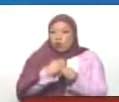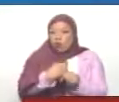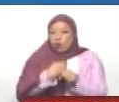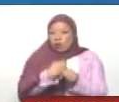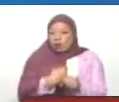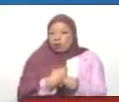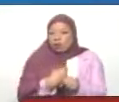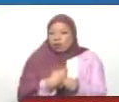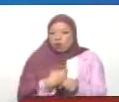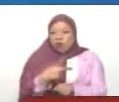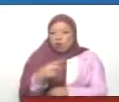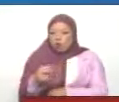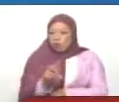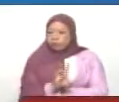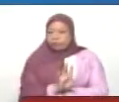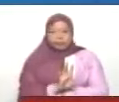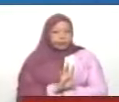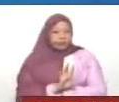¿No?